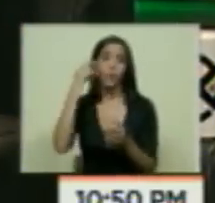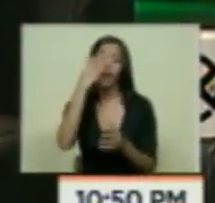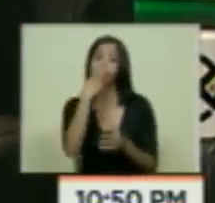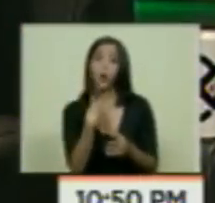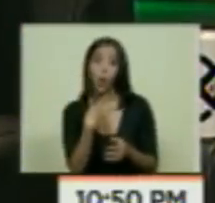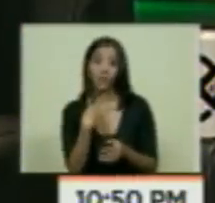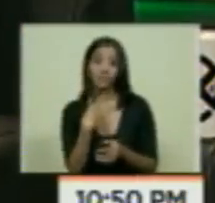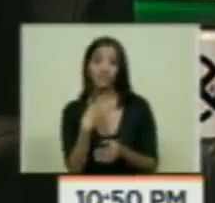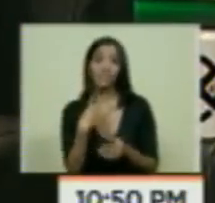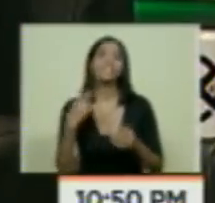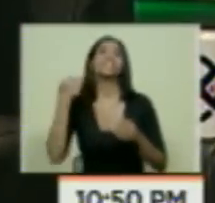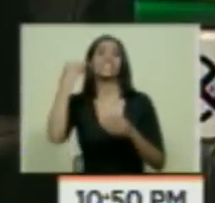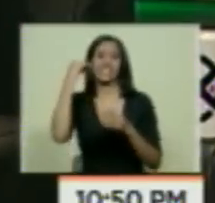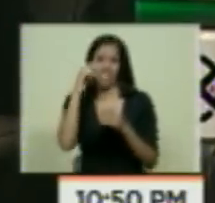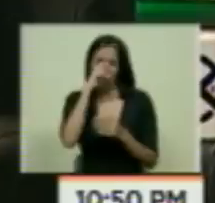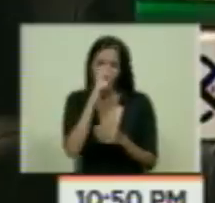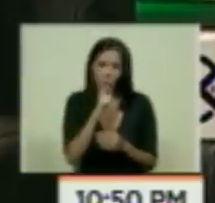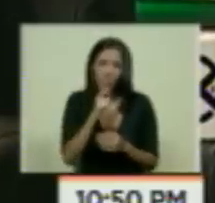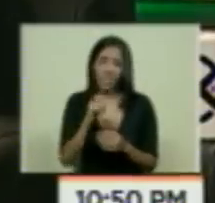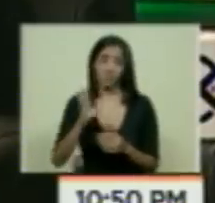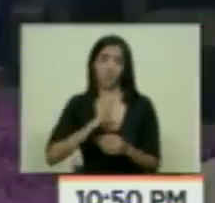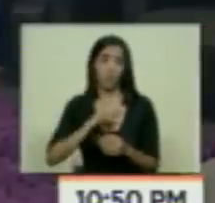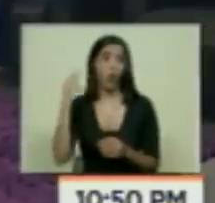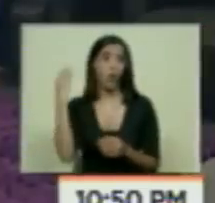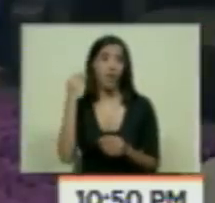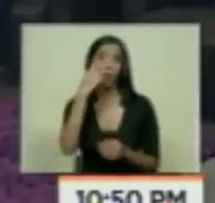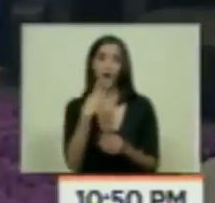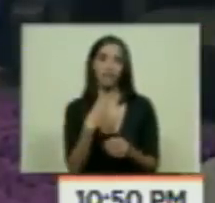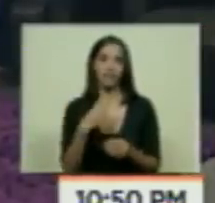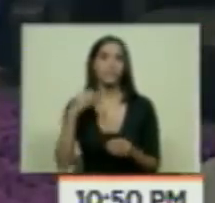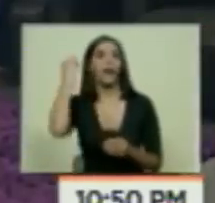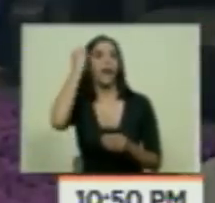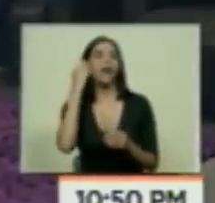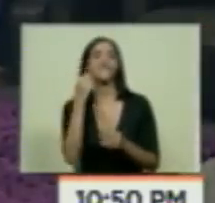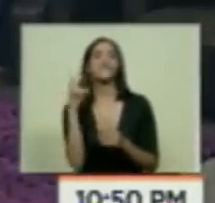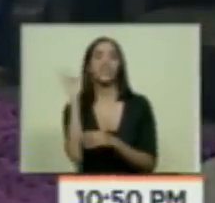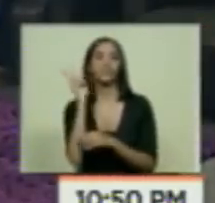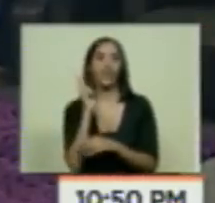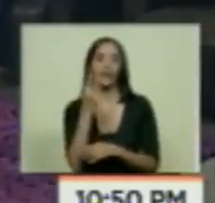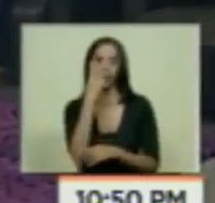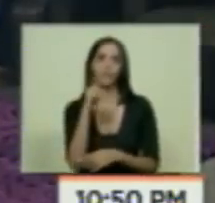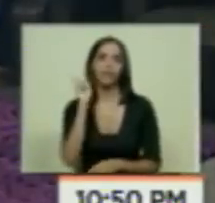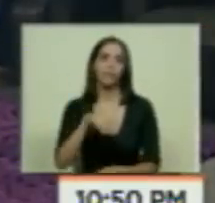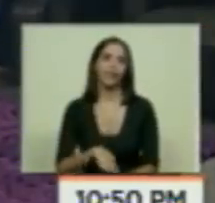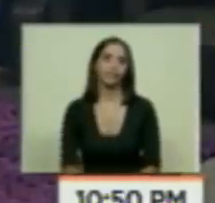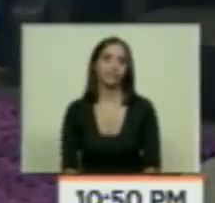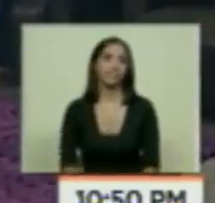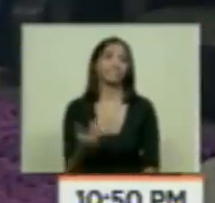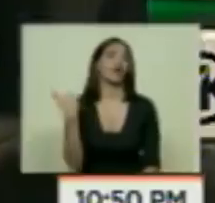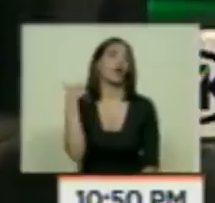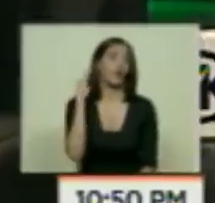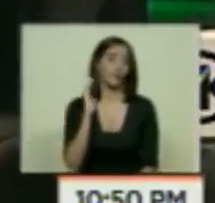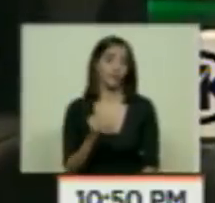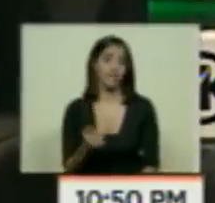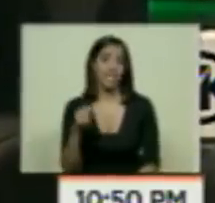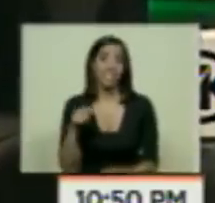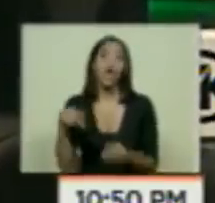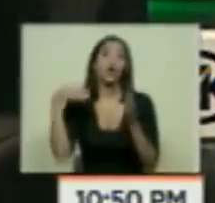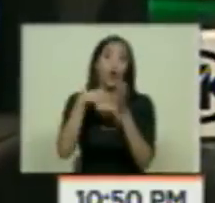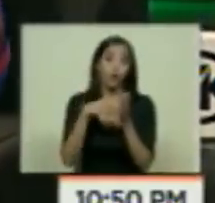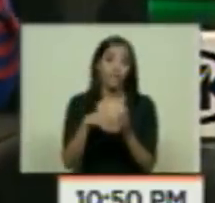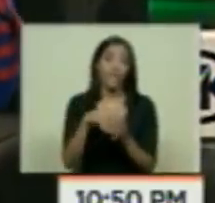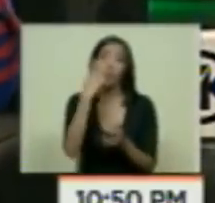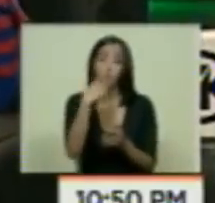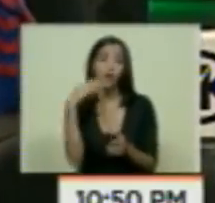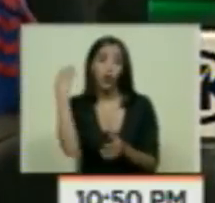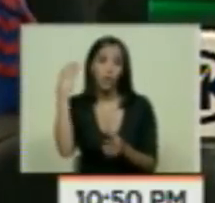imagínense, si le tienen odio al colombiano pobre, imagínense que queda para el venezolano que no lleva plata. Imagínense que queda, si en contra del pobre colombiano